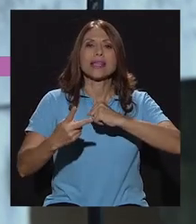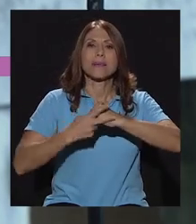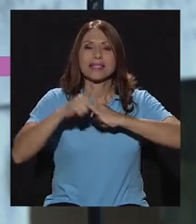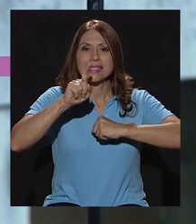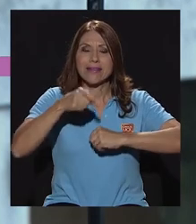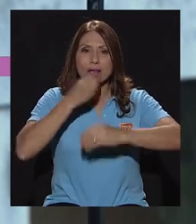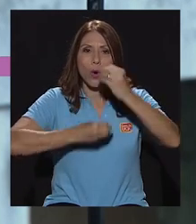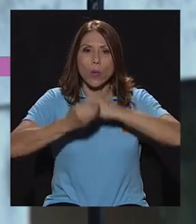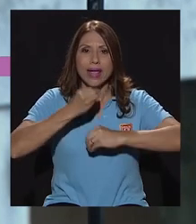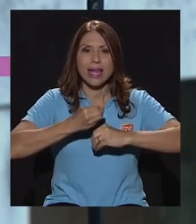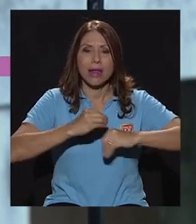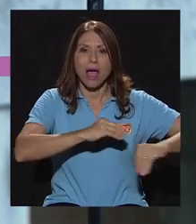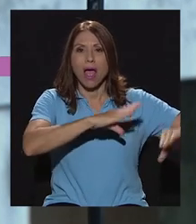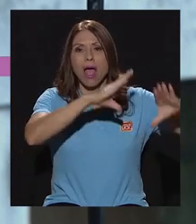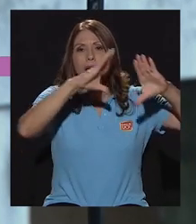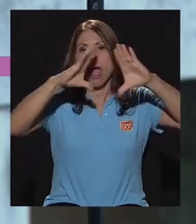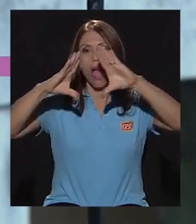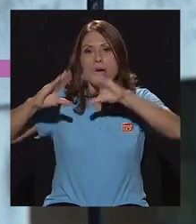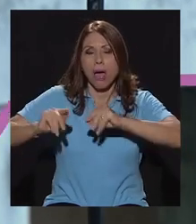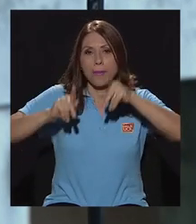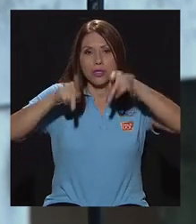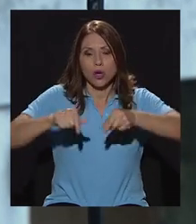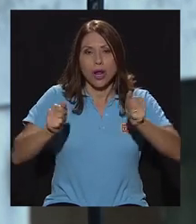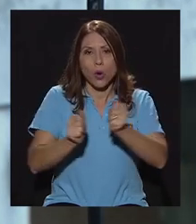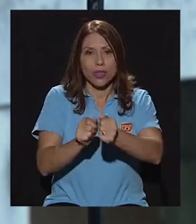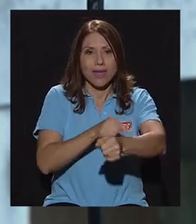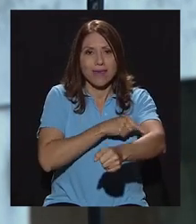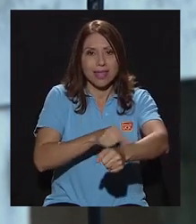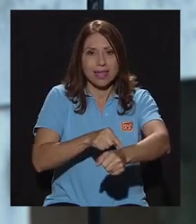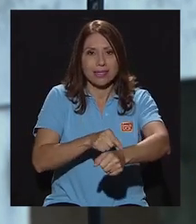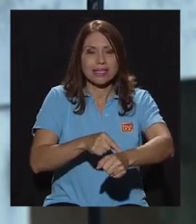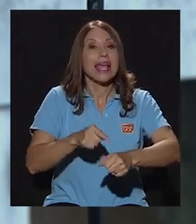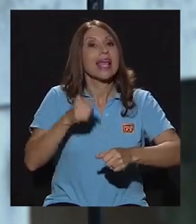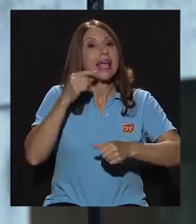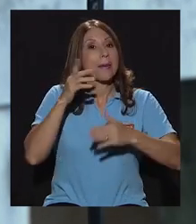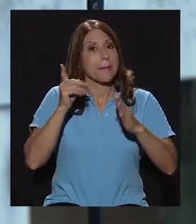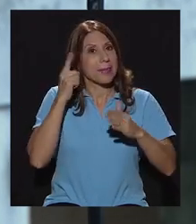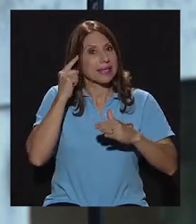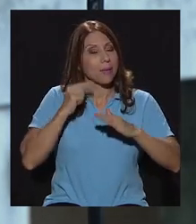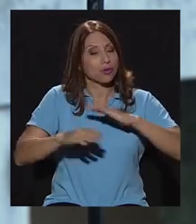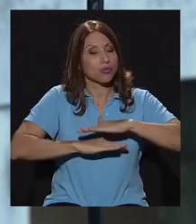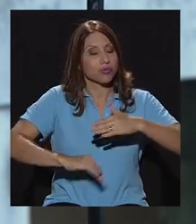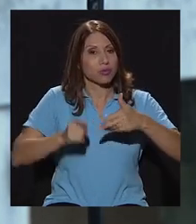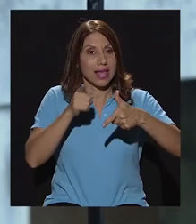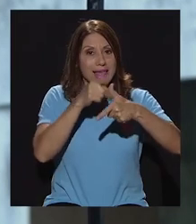con diabetes. Partimos de que debe realizar 3 tiempos de comida fuertes,